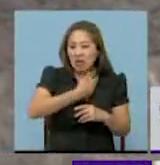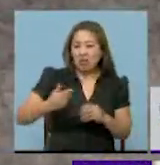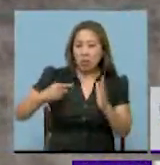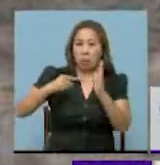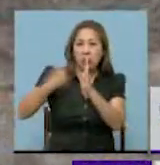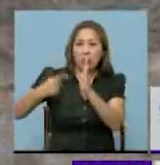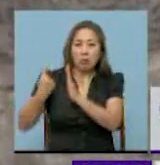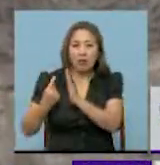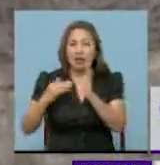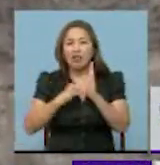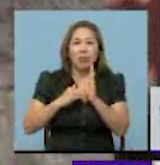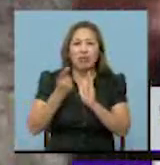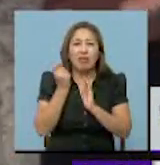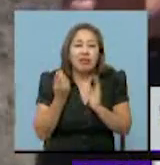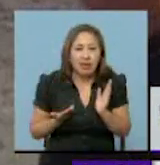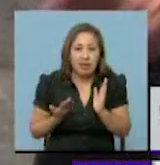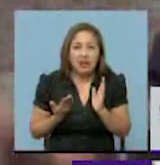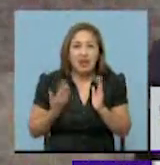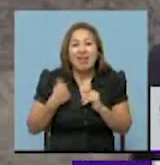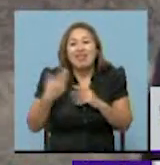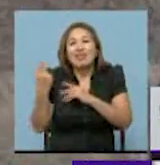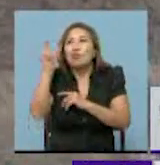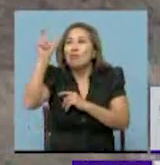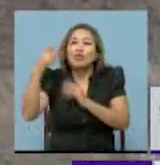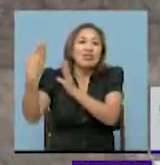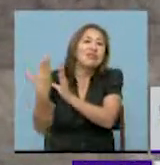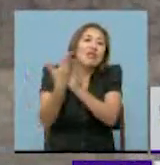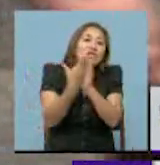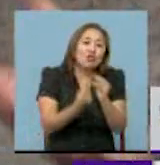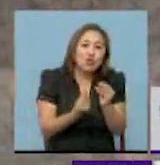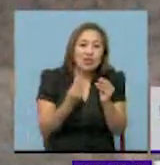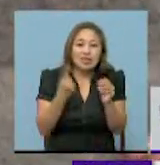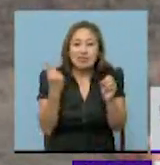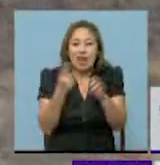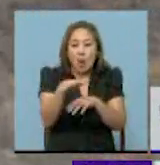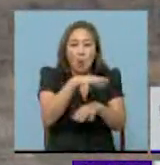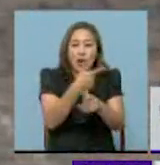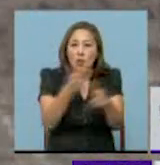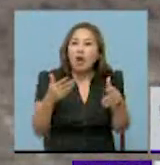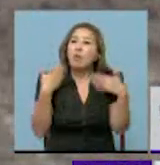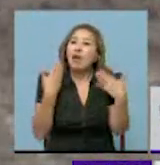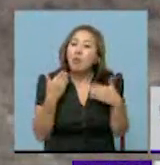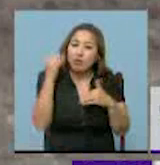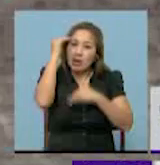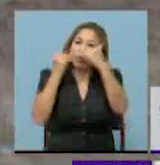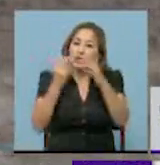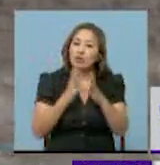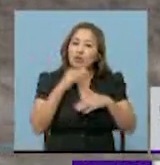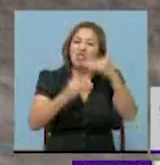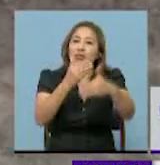estadocéntrico que depende de alguien que te haga un favor y que no te deje espacio para que vos desarrolles tu capacidad.